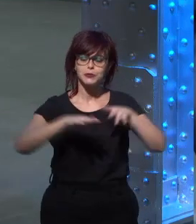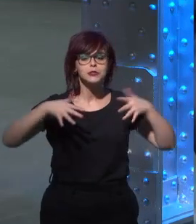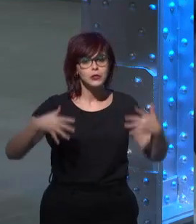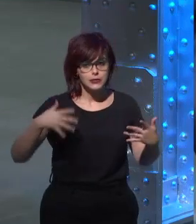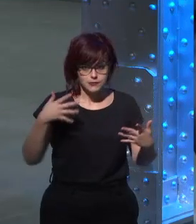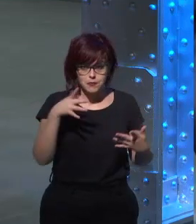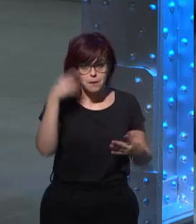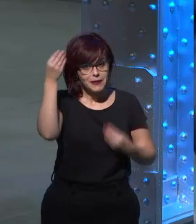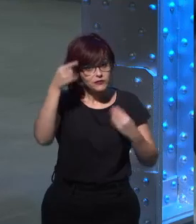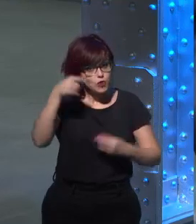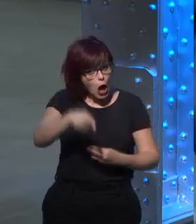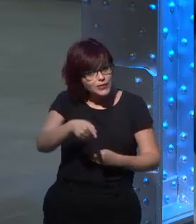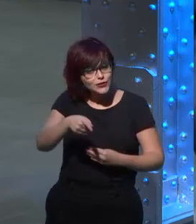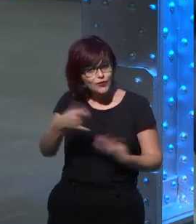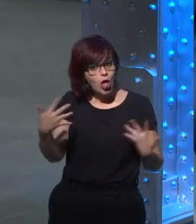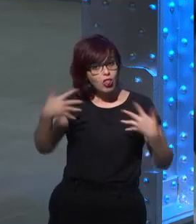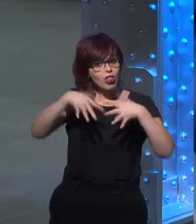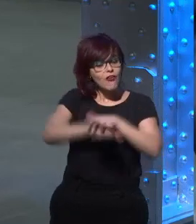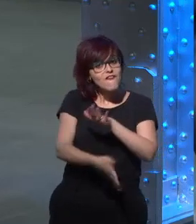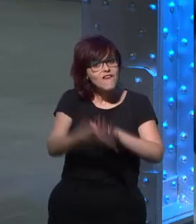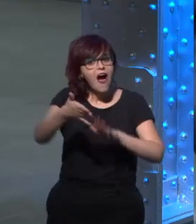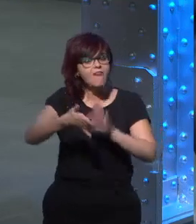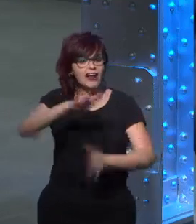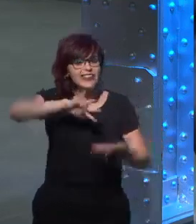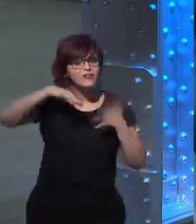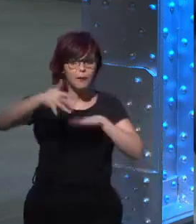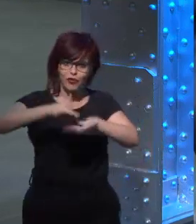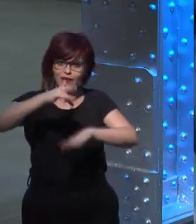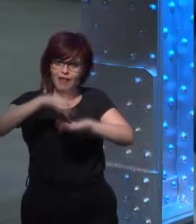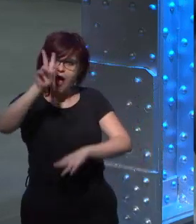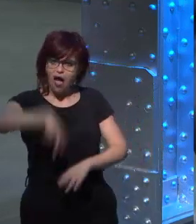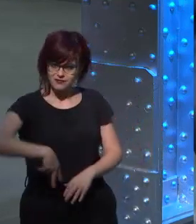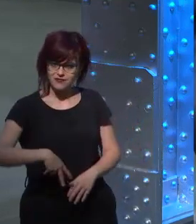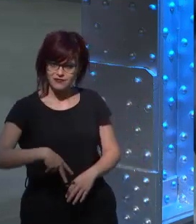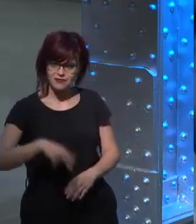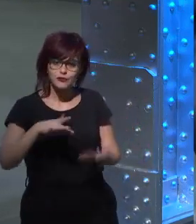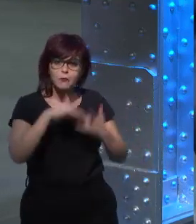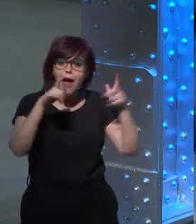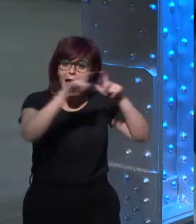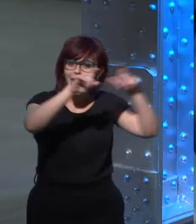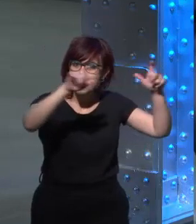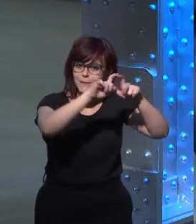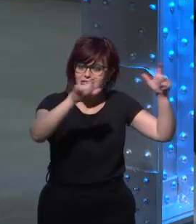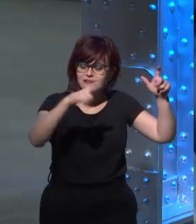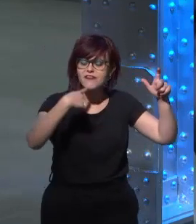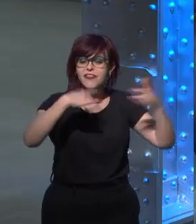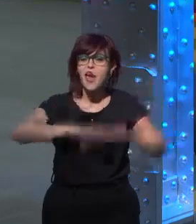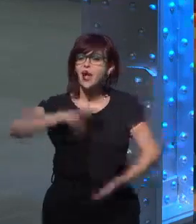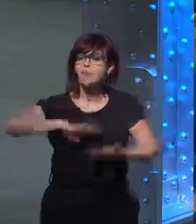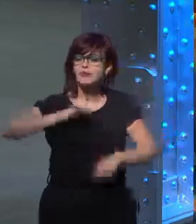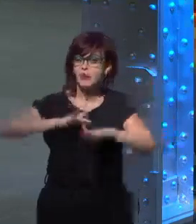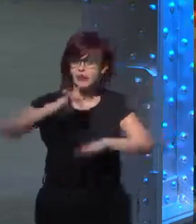Creo realmente que el trabajador del futuro, lo que reclaman las empresas, hablan de sí mismos de unas competencias